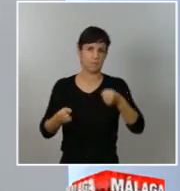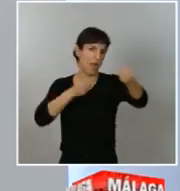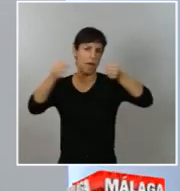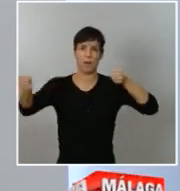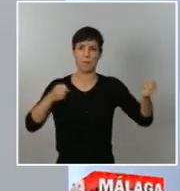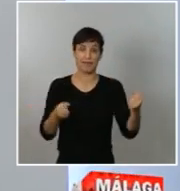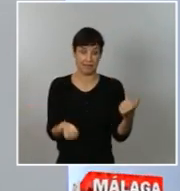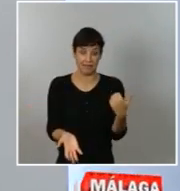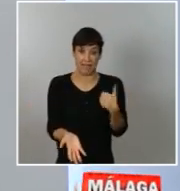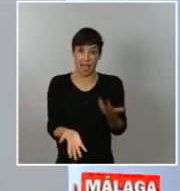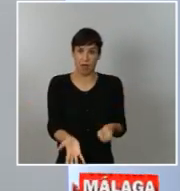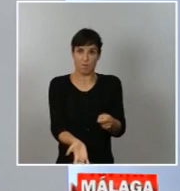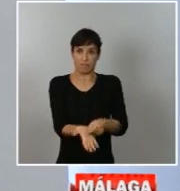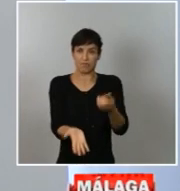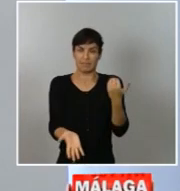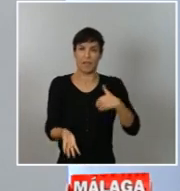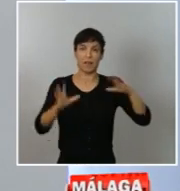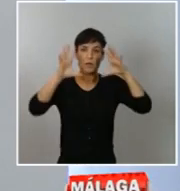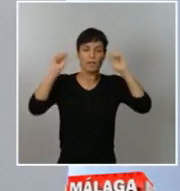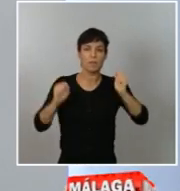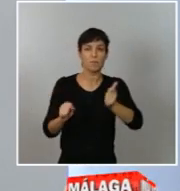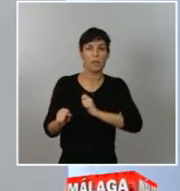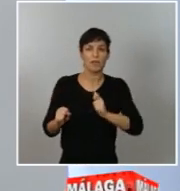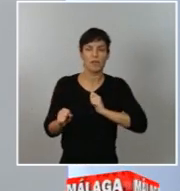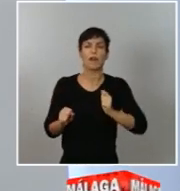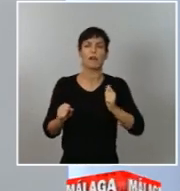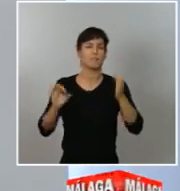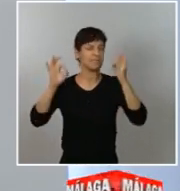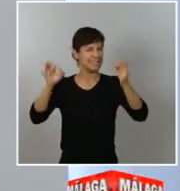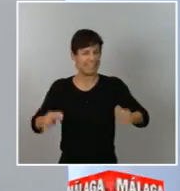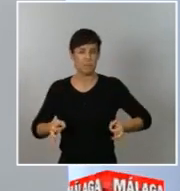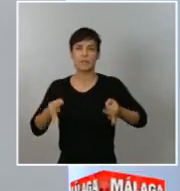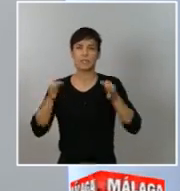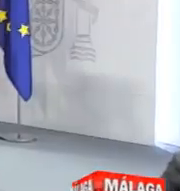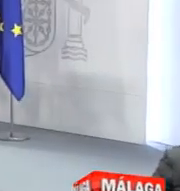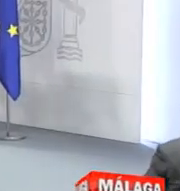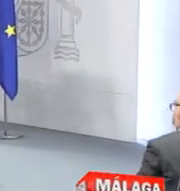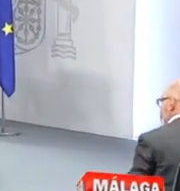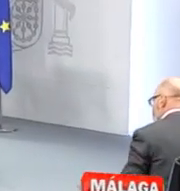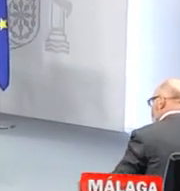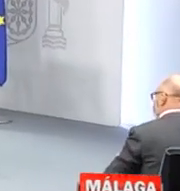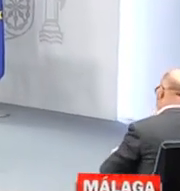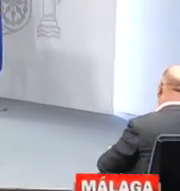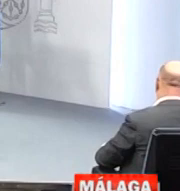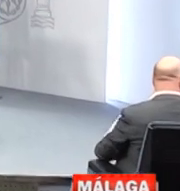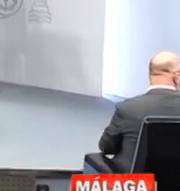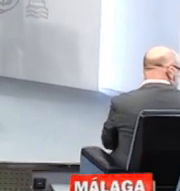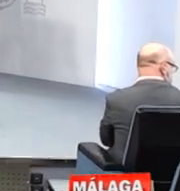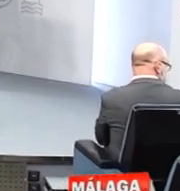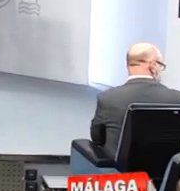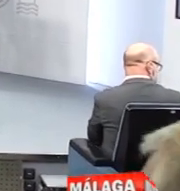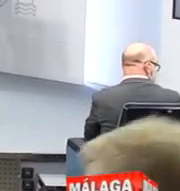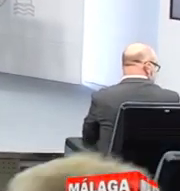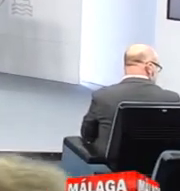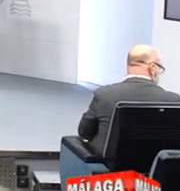Insisten en que las medidas son las mismas. Confinamiento perimetral de Madrid y de los nueve municipios, reuniones de no más de seis